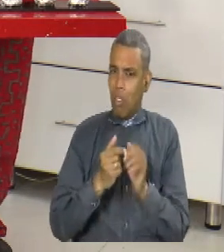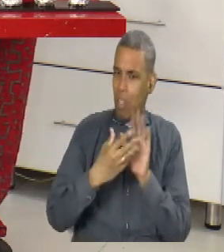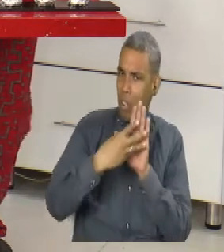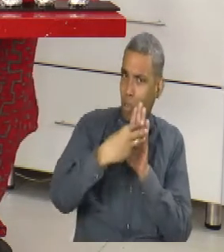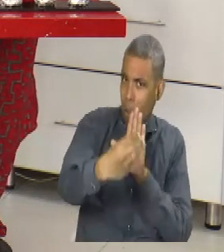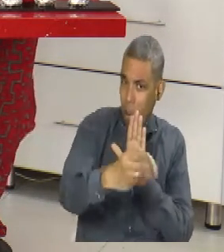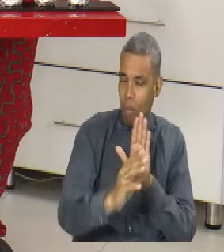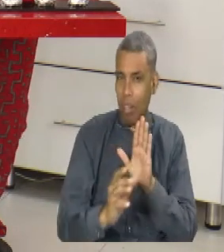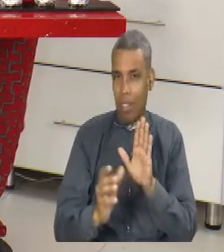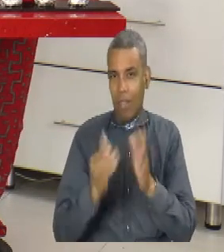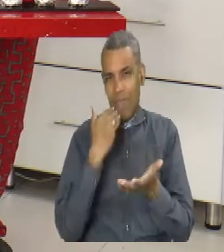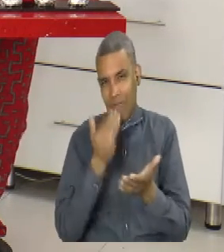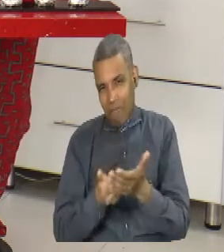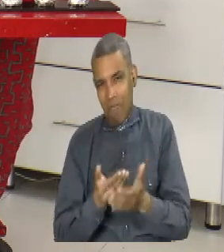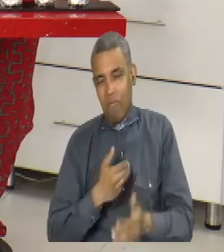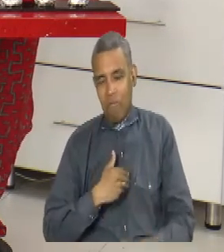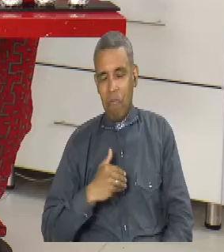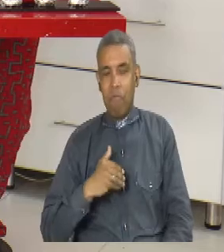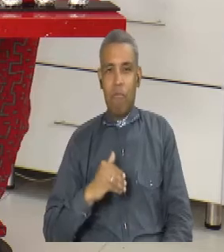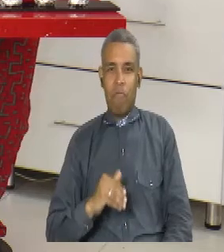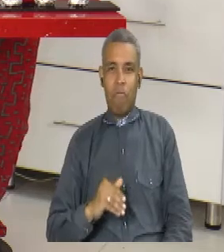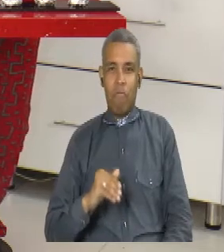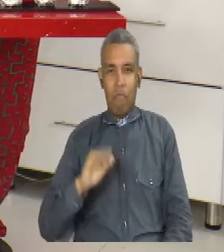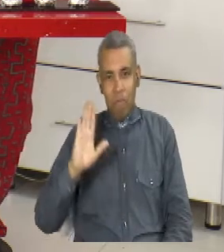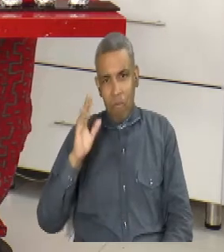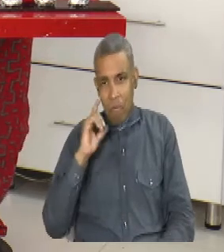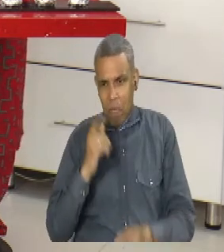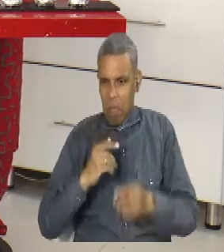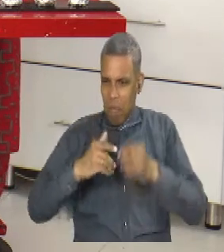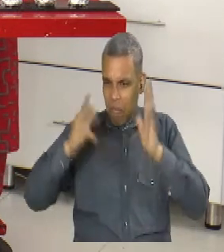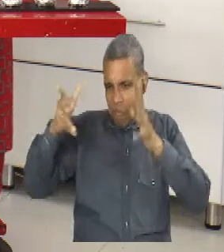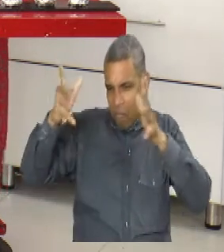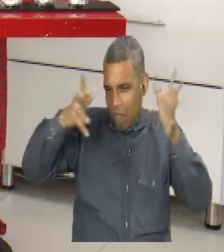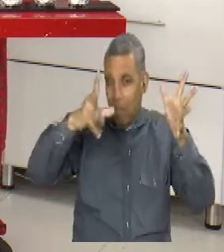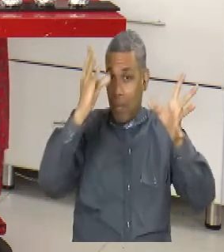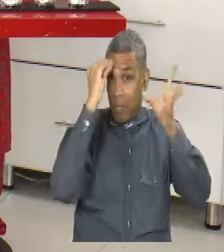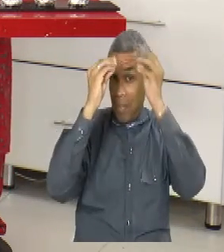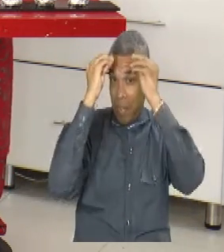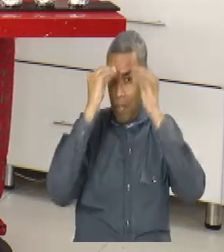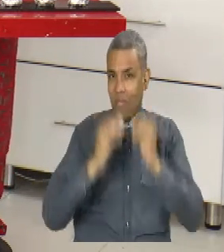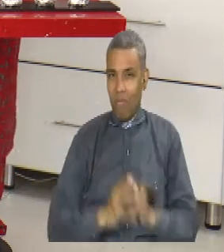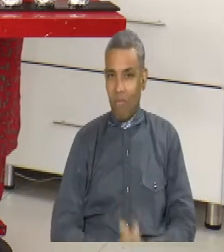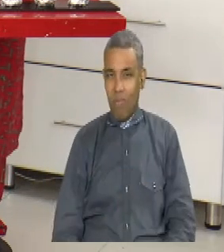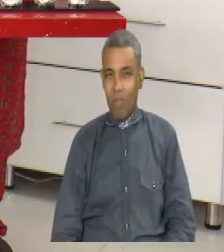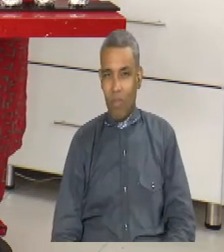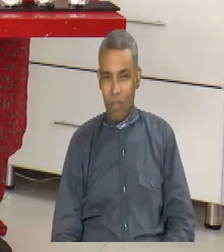en casa estén feliz con todas las preparaciones diferentes que haces.